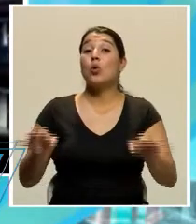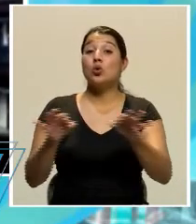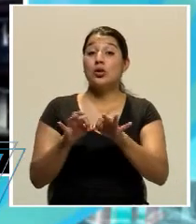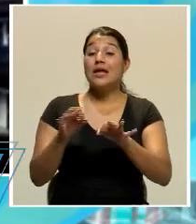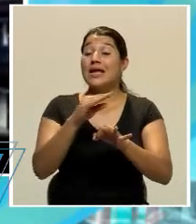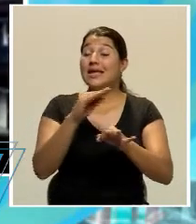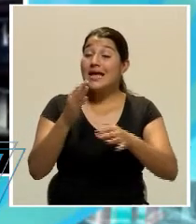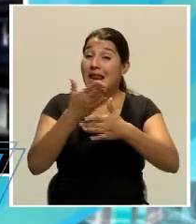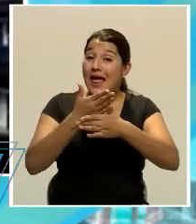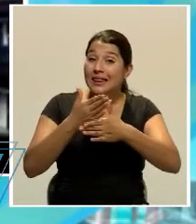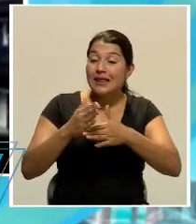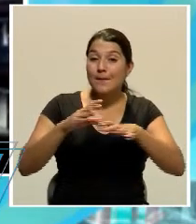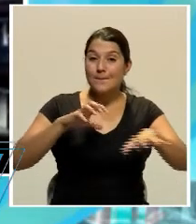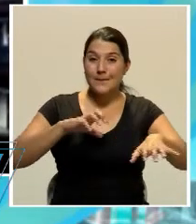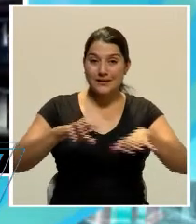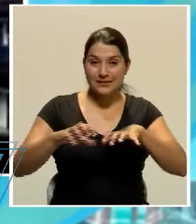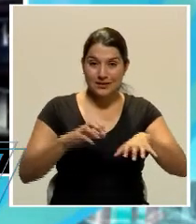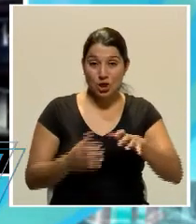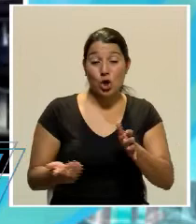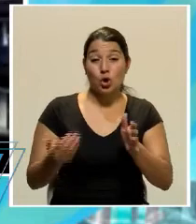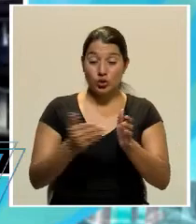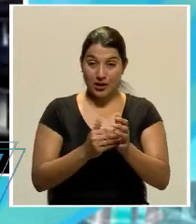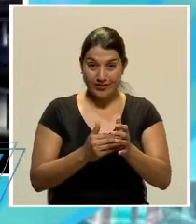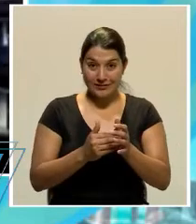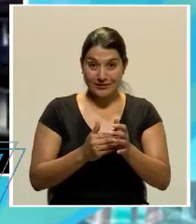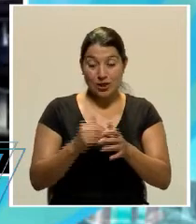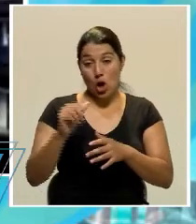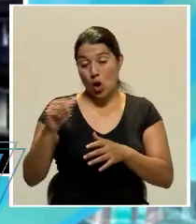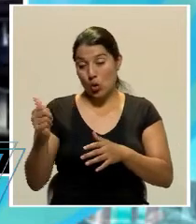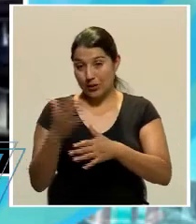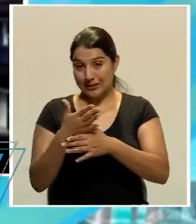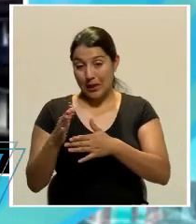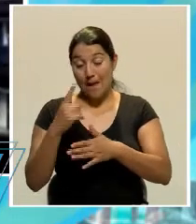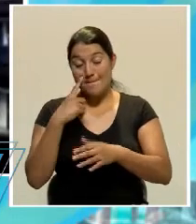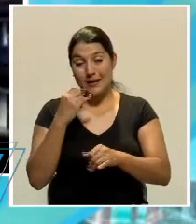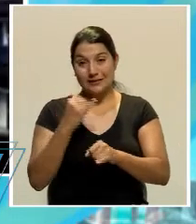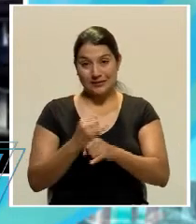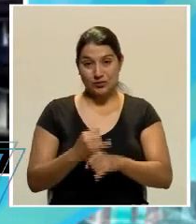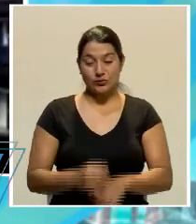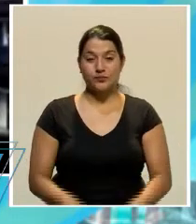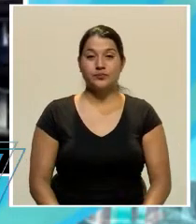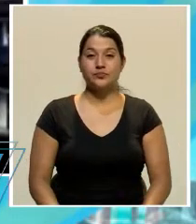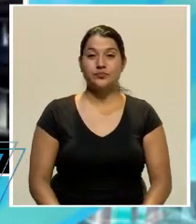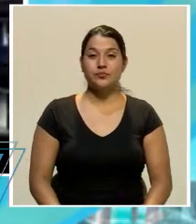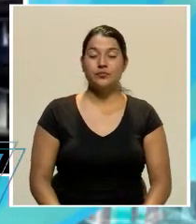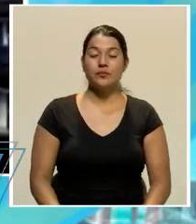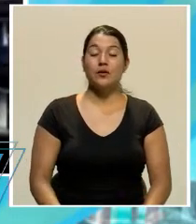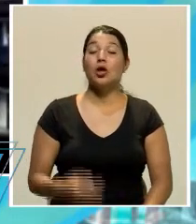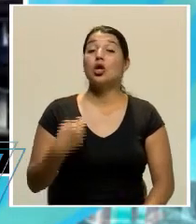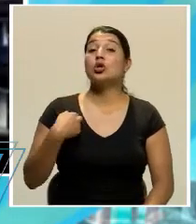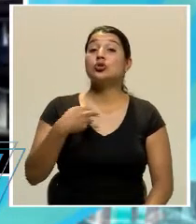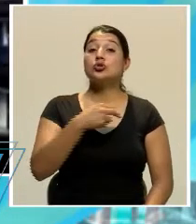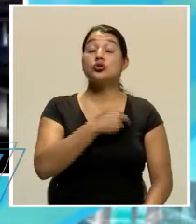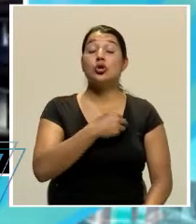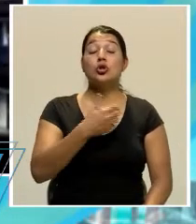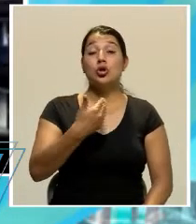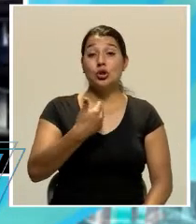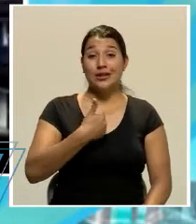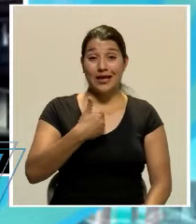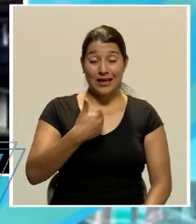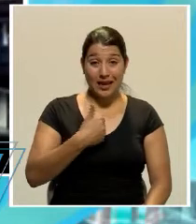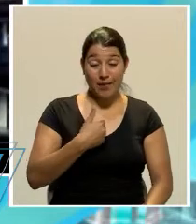etapa de reactivación es otra etapa para una institución como la nuestra. Tenemos